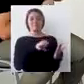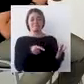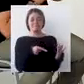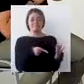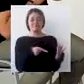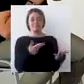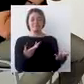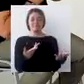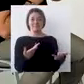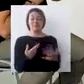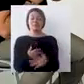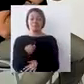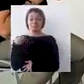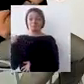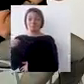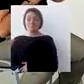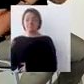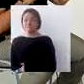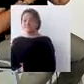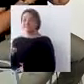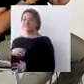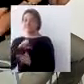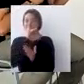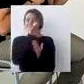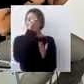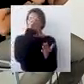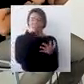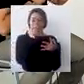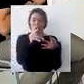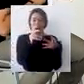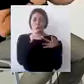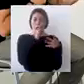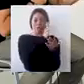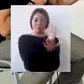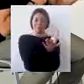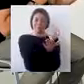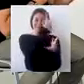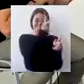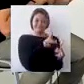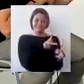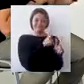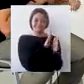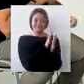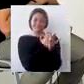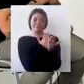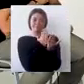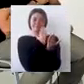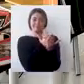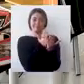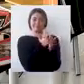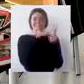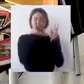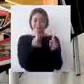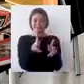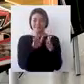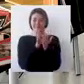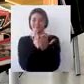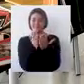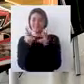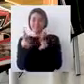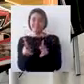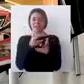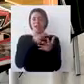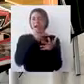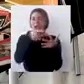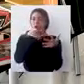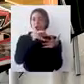esas hojas. Cada una de estas hojas es un personaje que yo he. O sea, que ha muerto dentro del juego. Personajes,